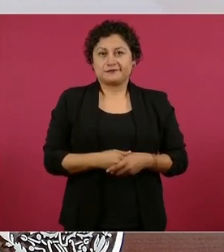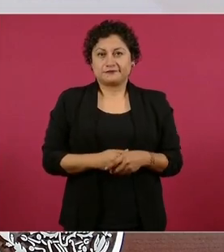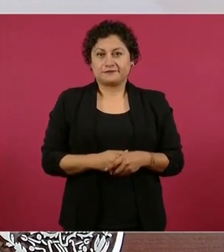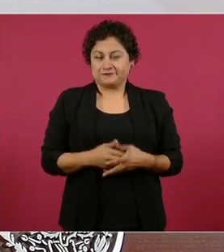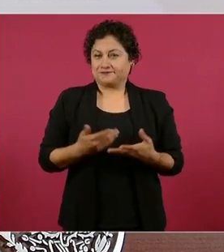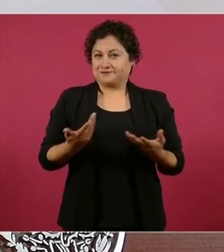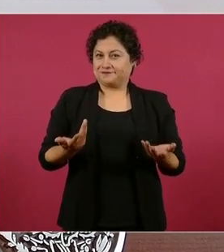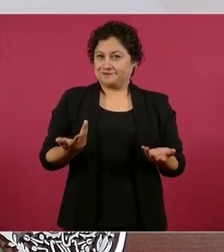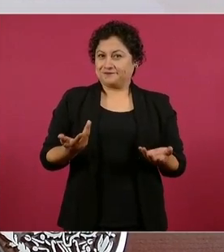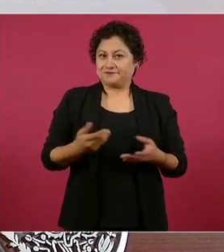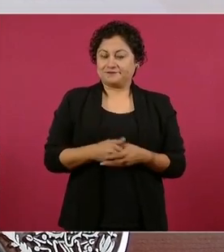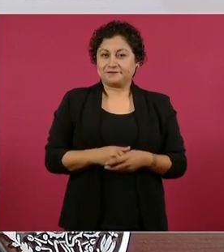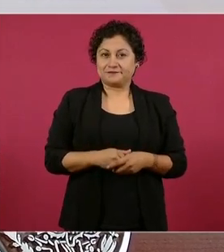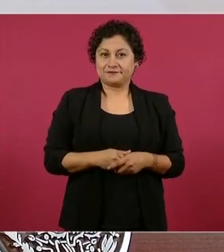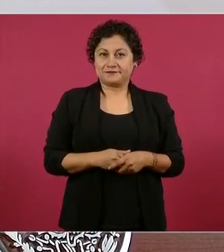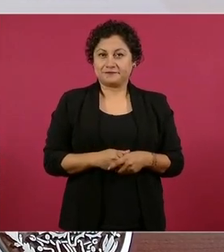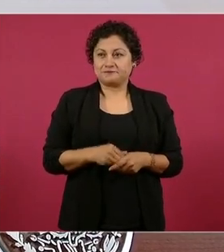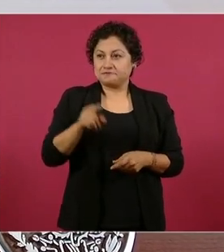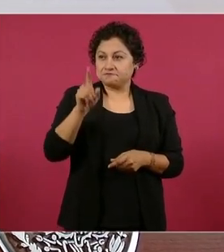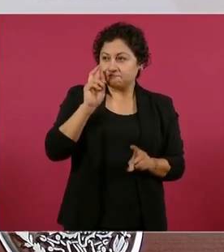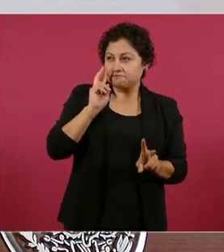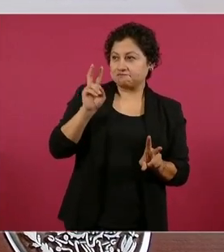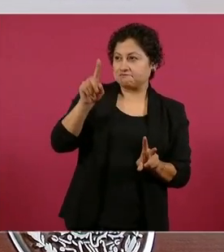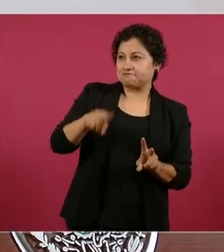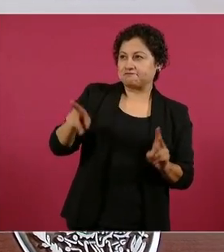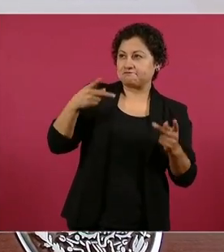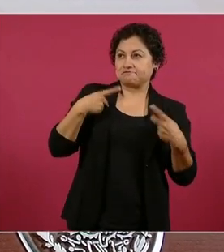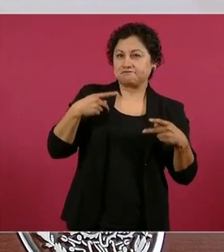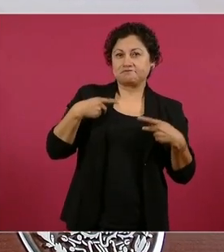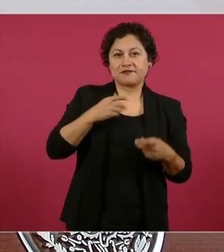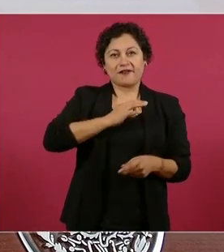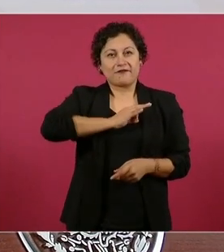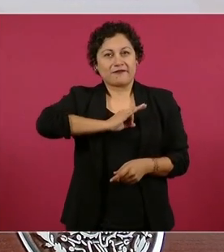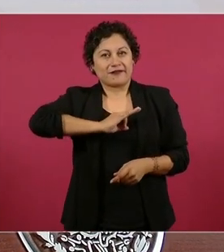Anda muy feliz.